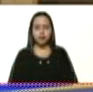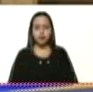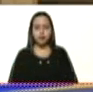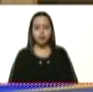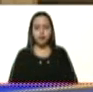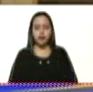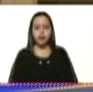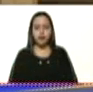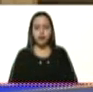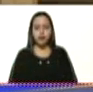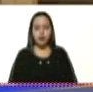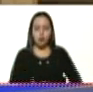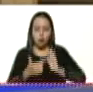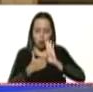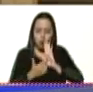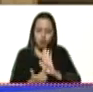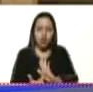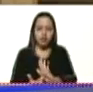expresar mi admiración